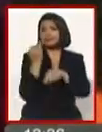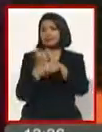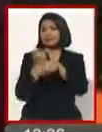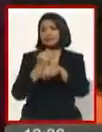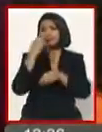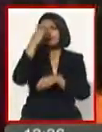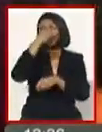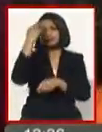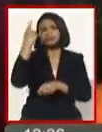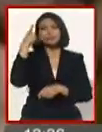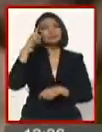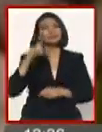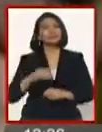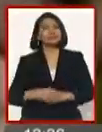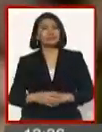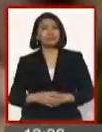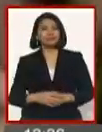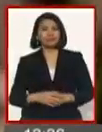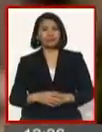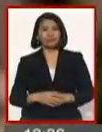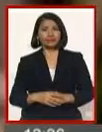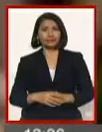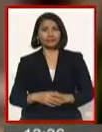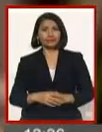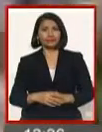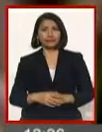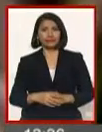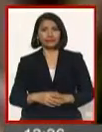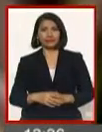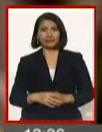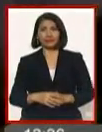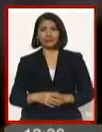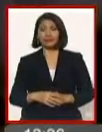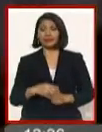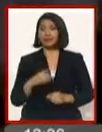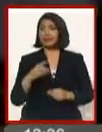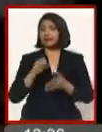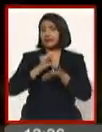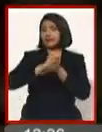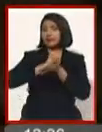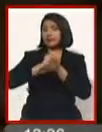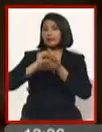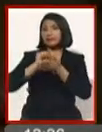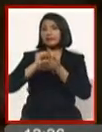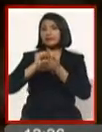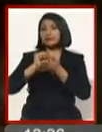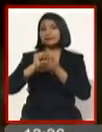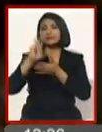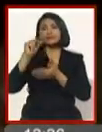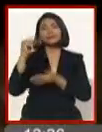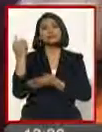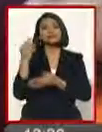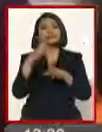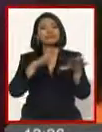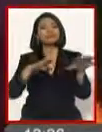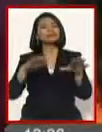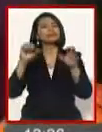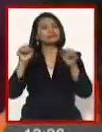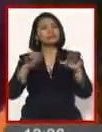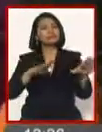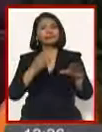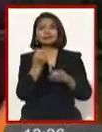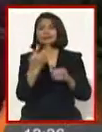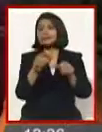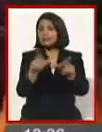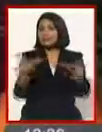Iglesia Católica. Para la Iglesia Católica estos sacramentos son sagrados. No son solo actos que se pueden hacer en